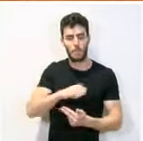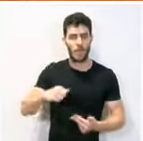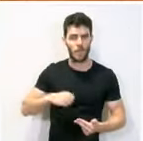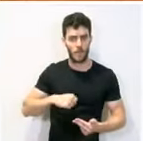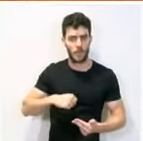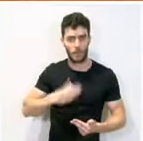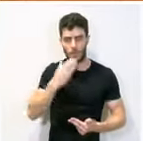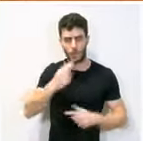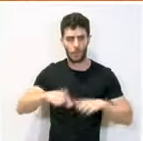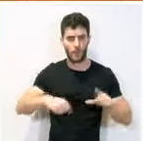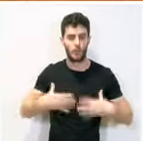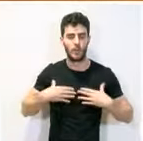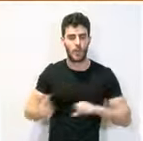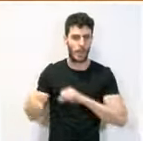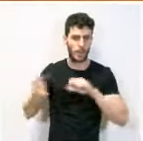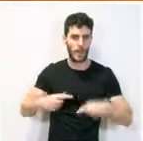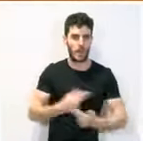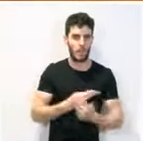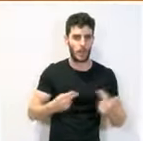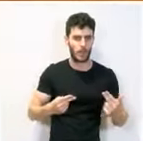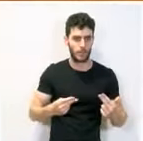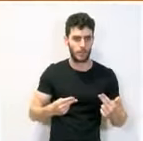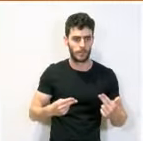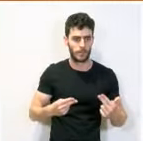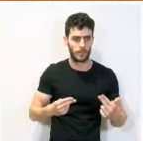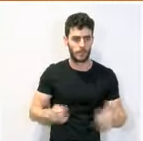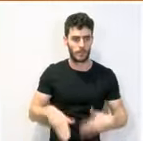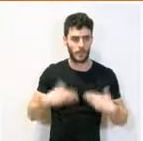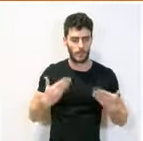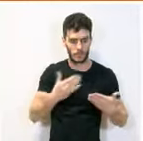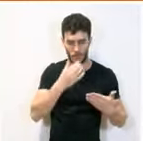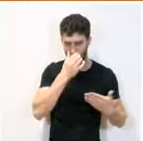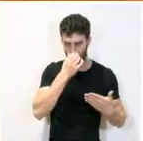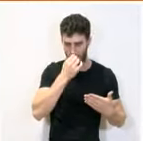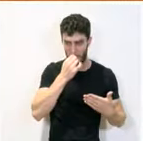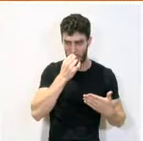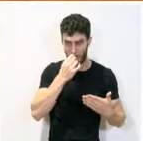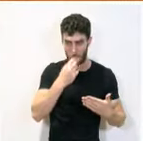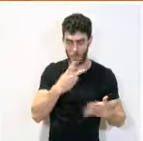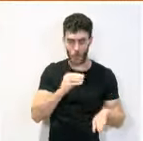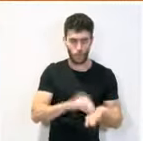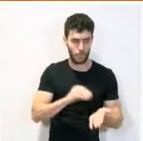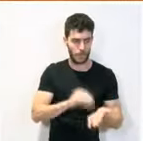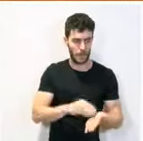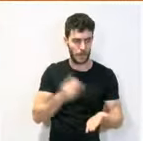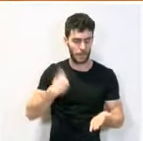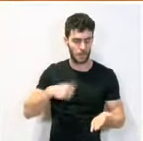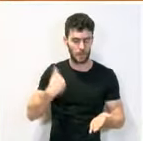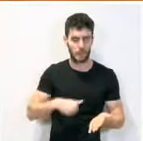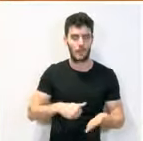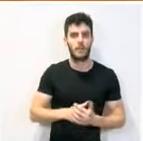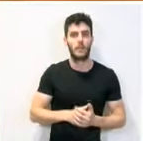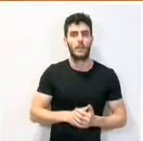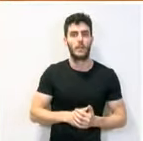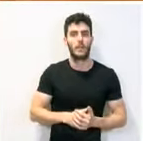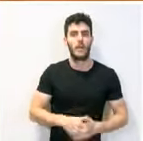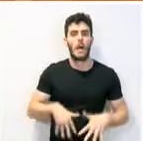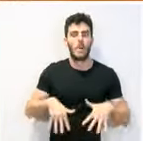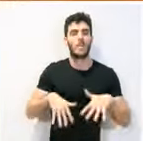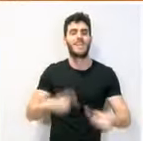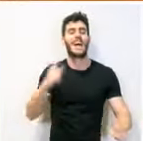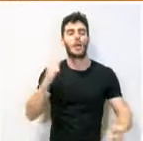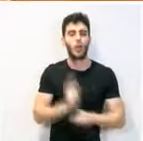el transporte sanitario, a pesar de que por dos veces se manifestaron en contra,